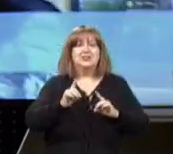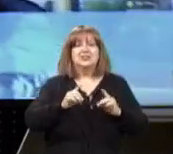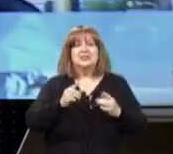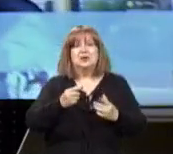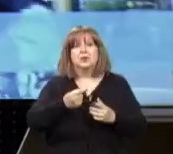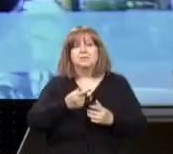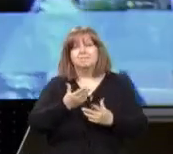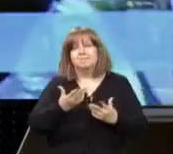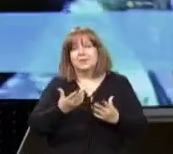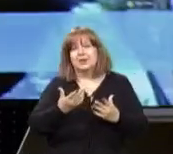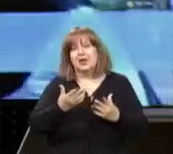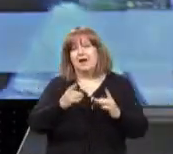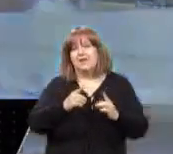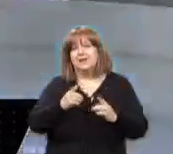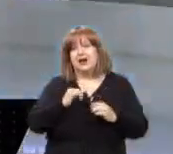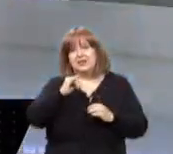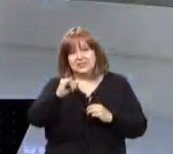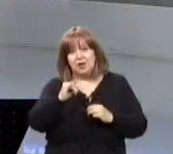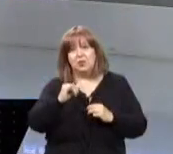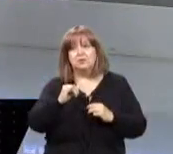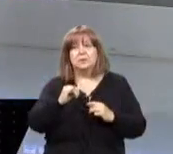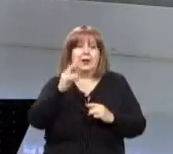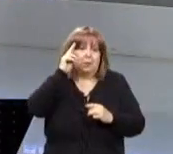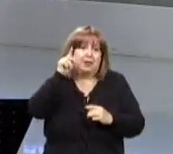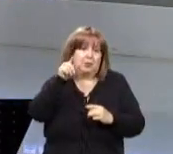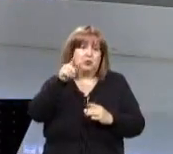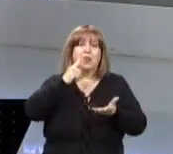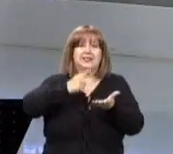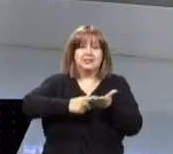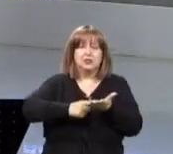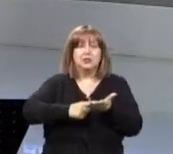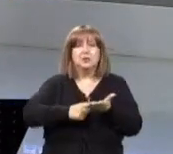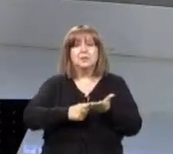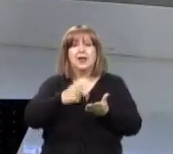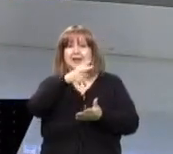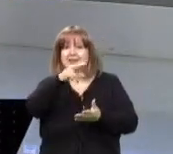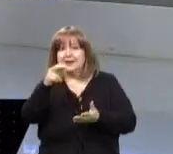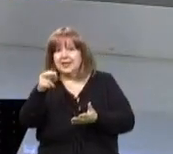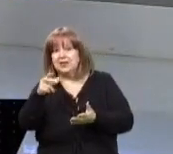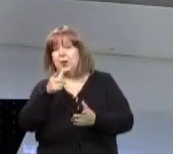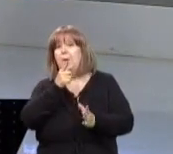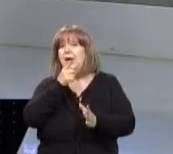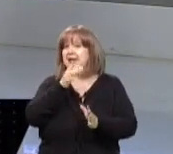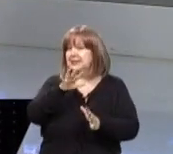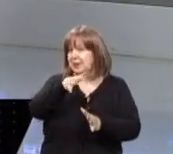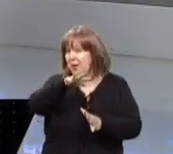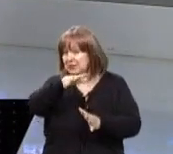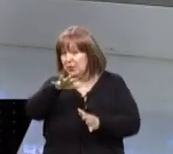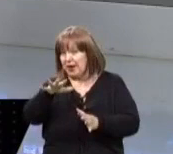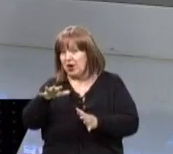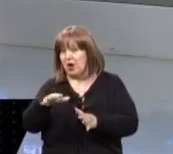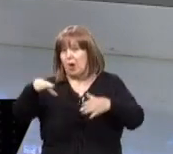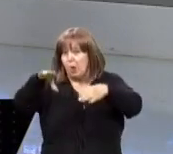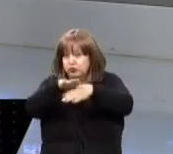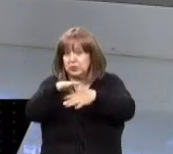cuántos son. Claro. Pero más o menos esa es la cifra que ustedes creen. Yo iba a preguntarte por algo que decías más temprano, que era... Está